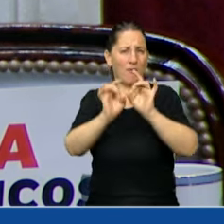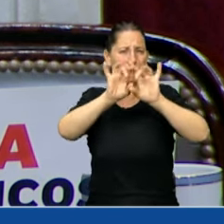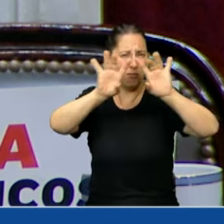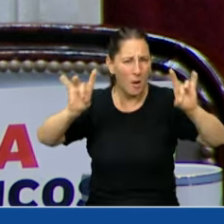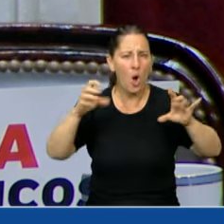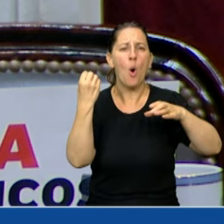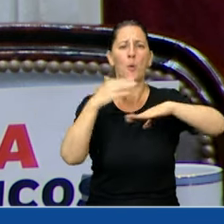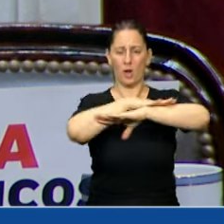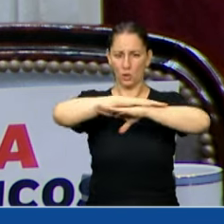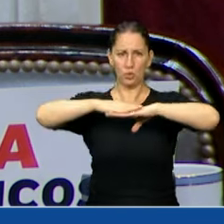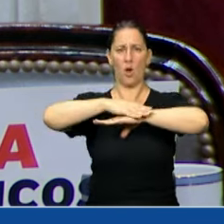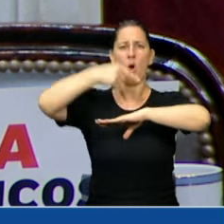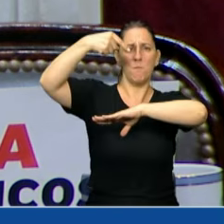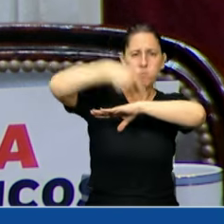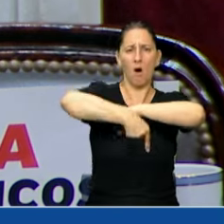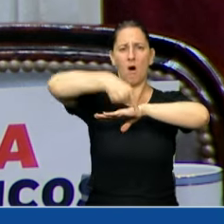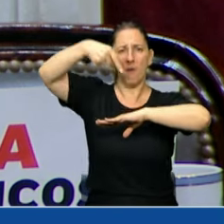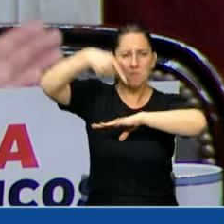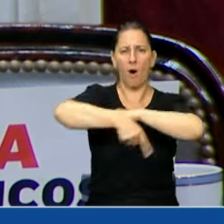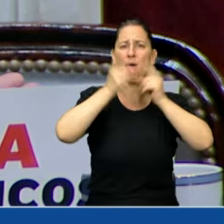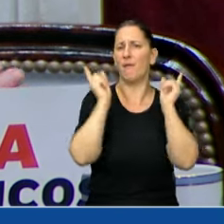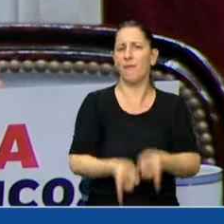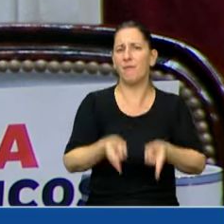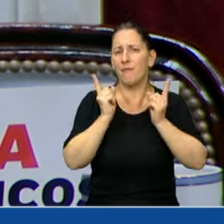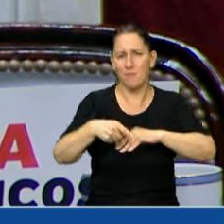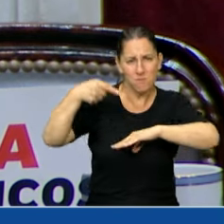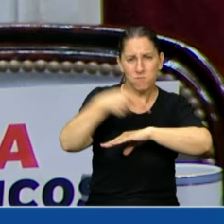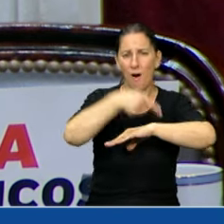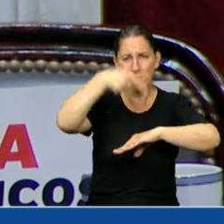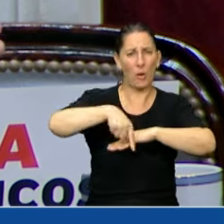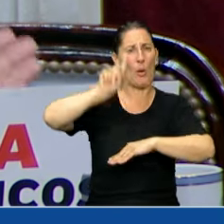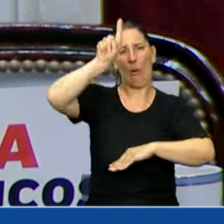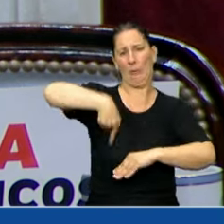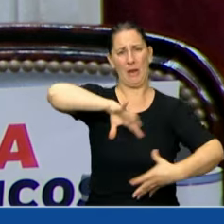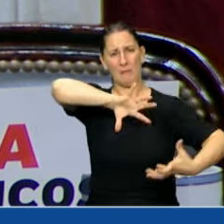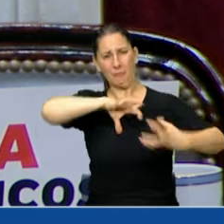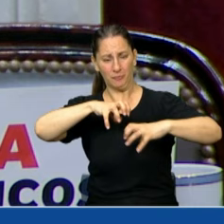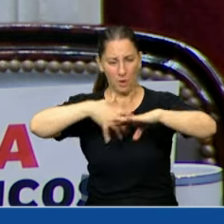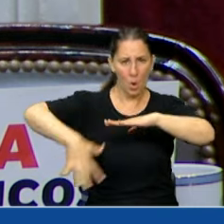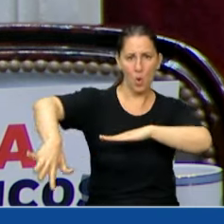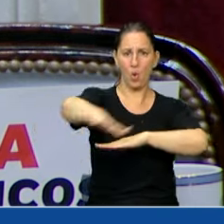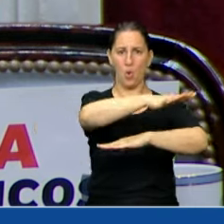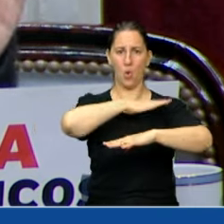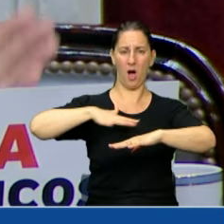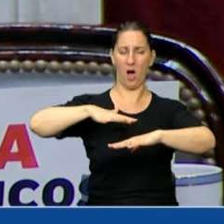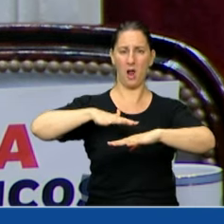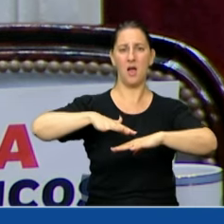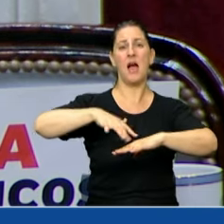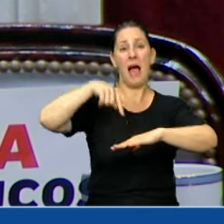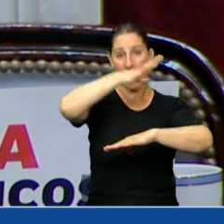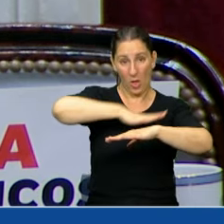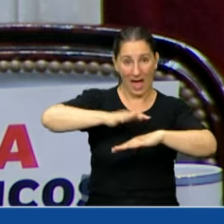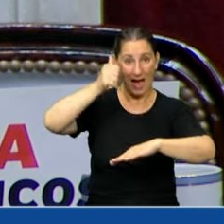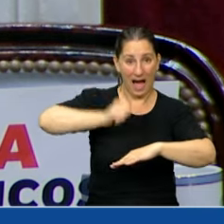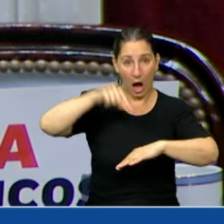perforaciones permanentes y demás generan todo tipo de daños en la zona y daños a futuro